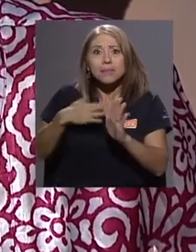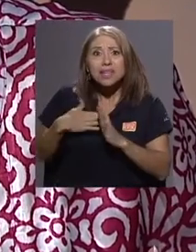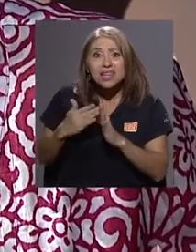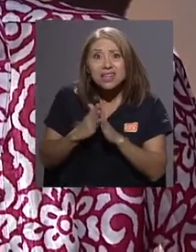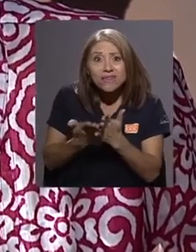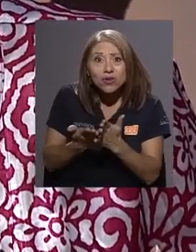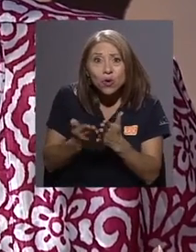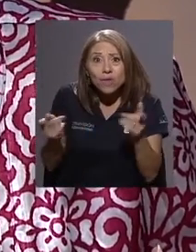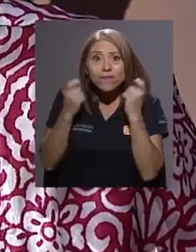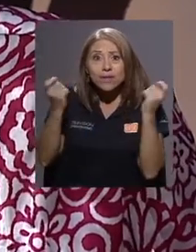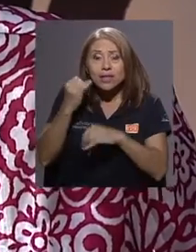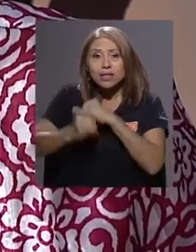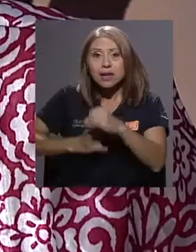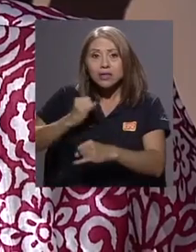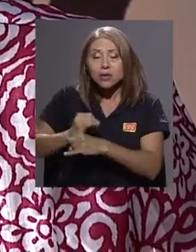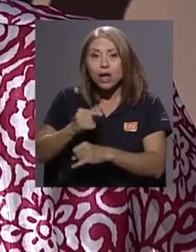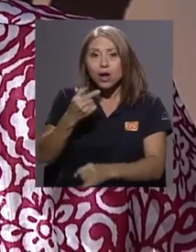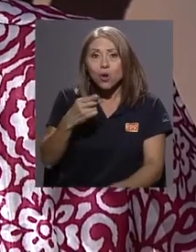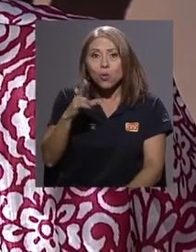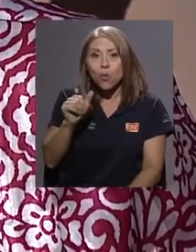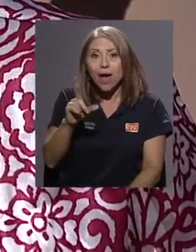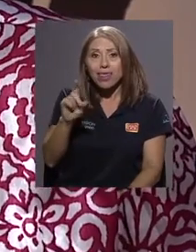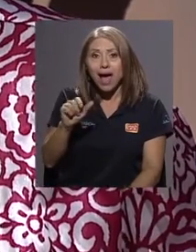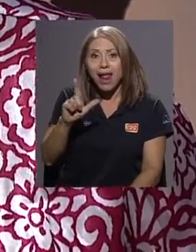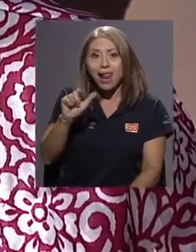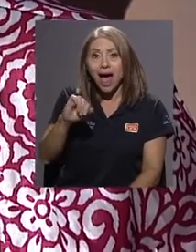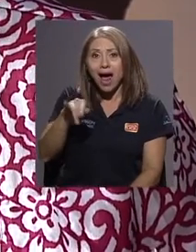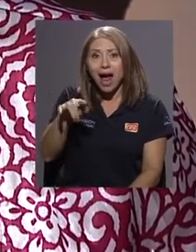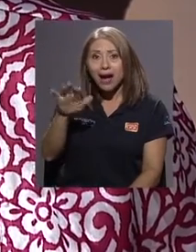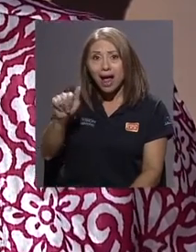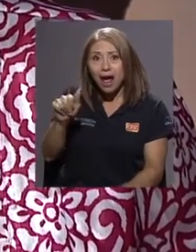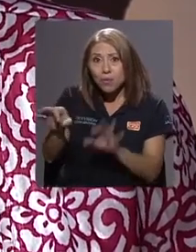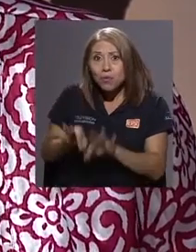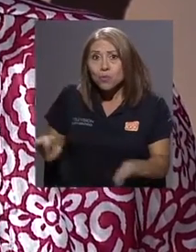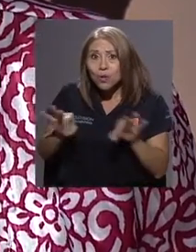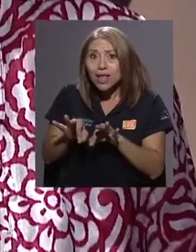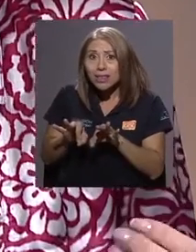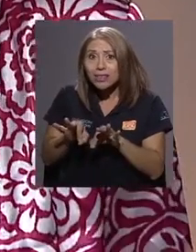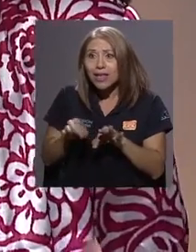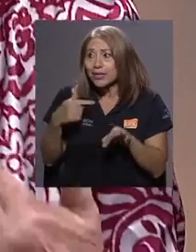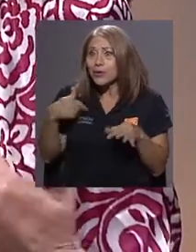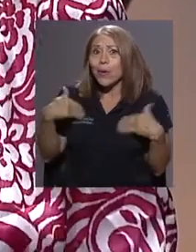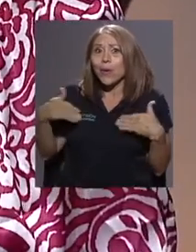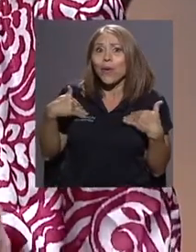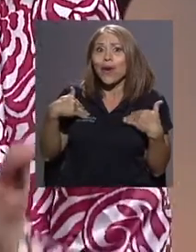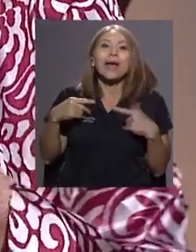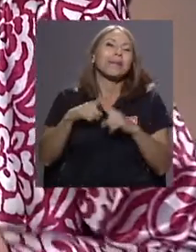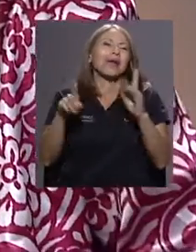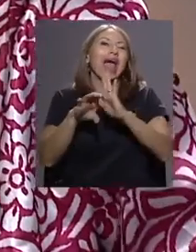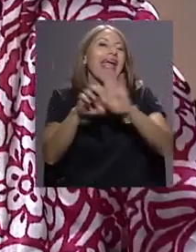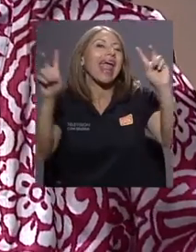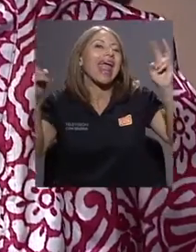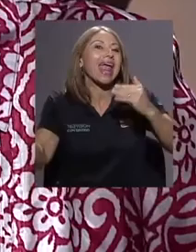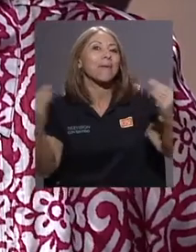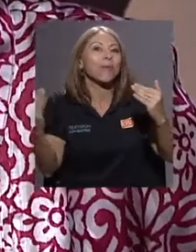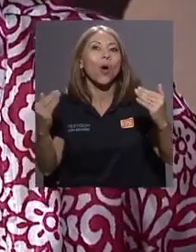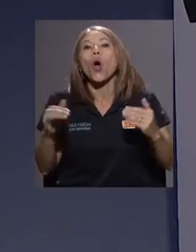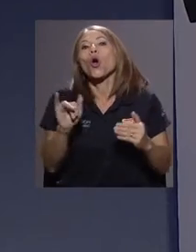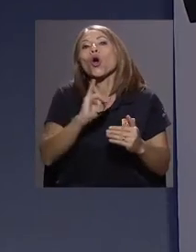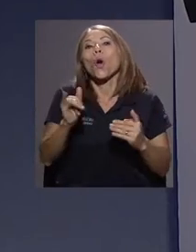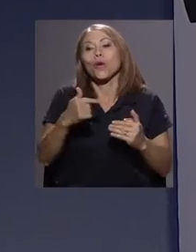en la feria internacional que es muy importante y a mí me dio muchísimo gusto pero va a ser como si yo fuera a tener un hijo y no me invitan al